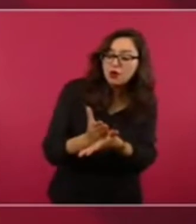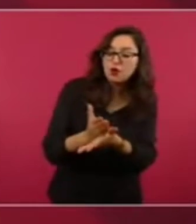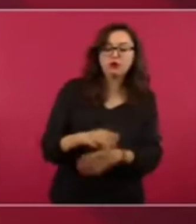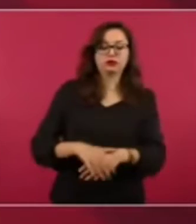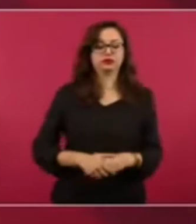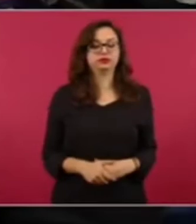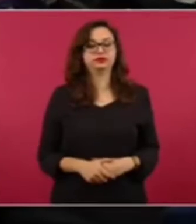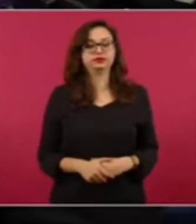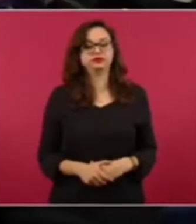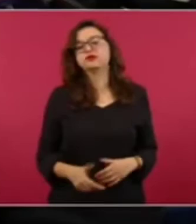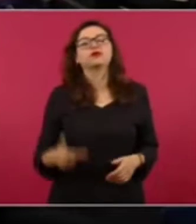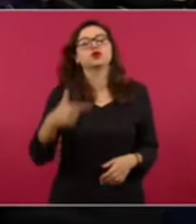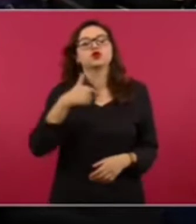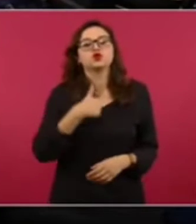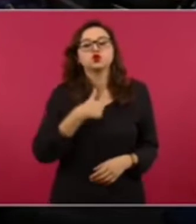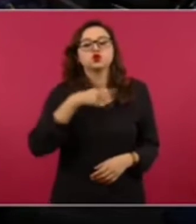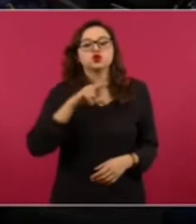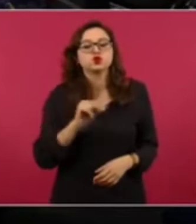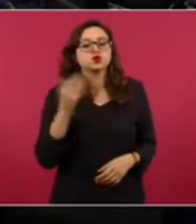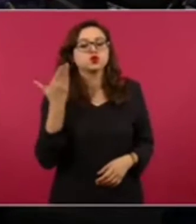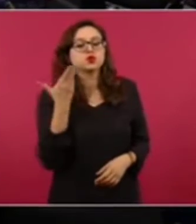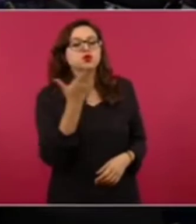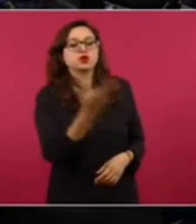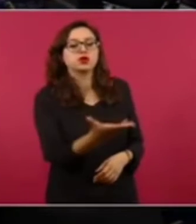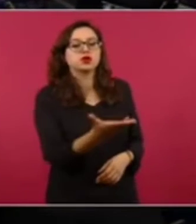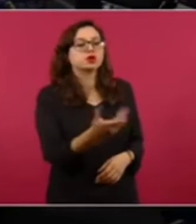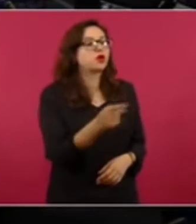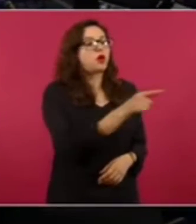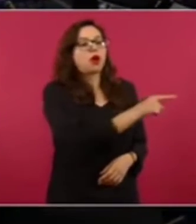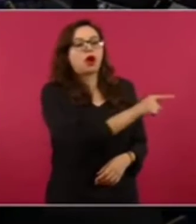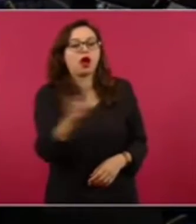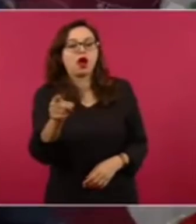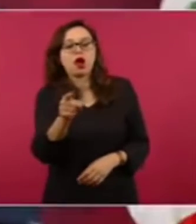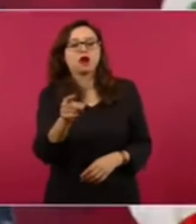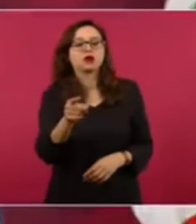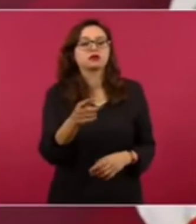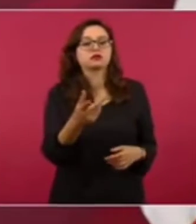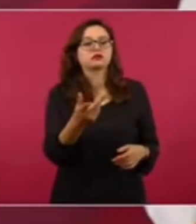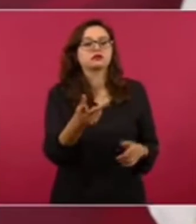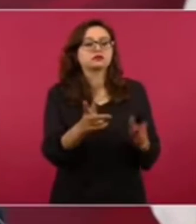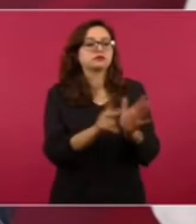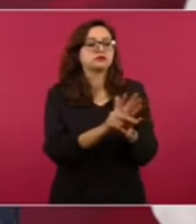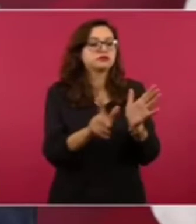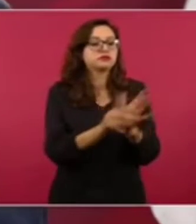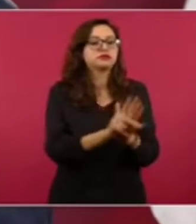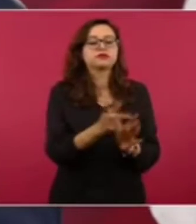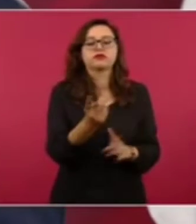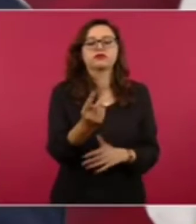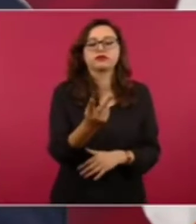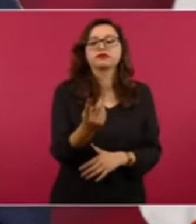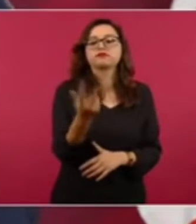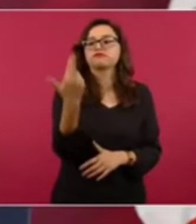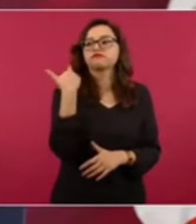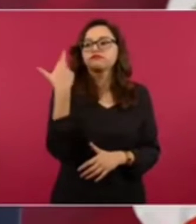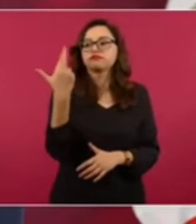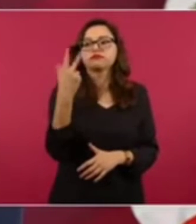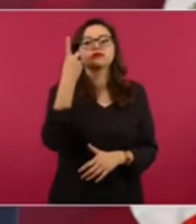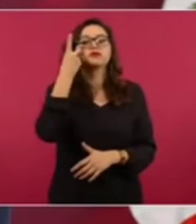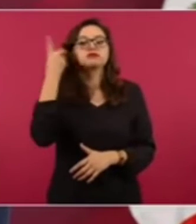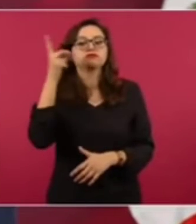porque yo no les estoy pidiendo a ningún dueño de ningún medio de información: